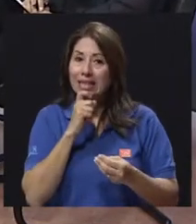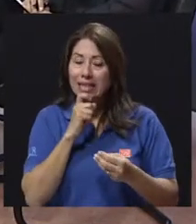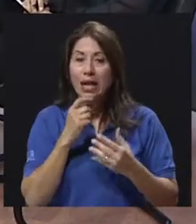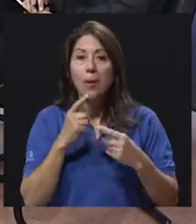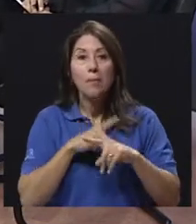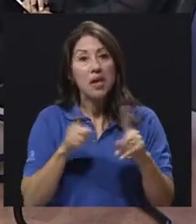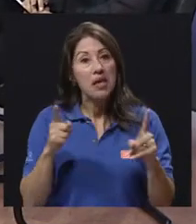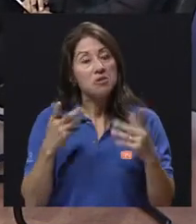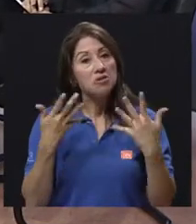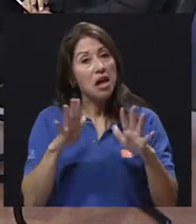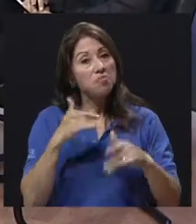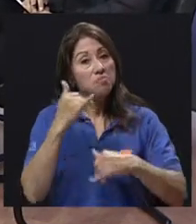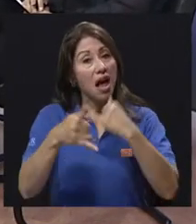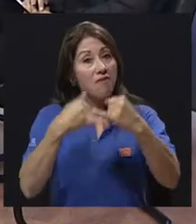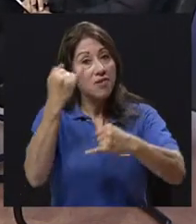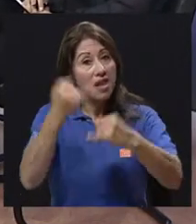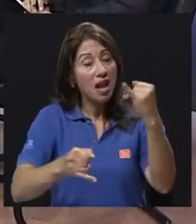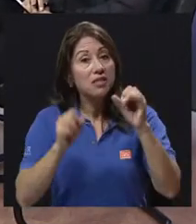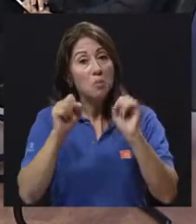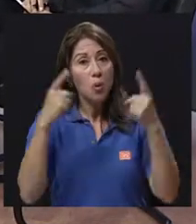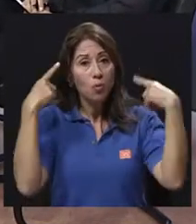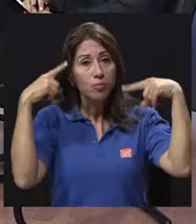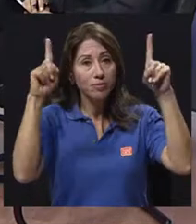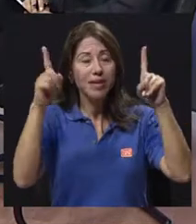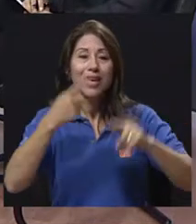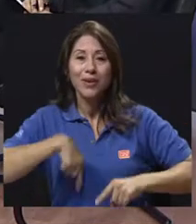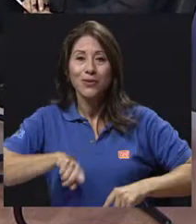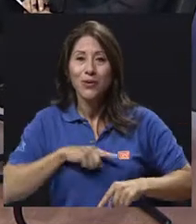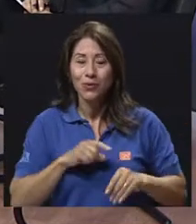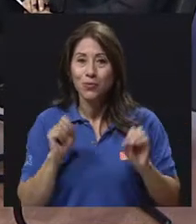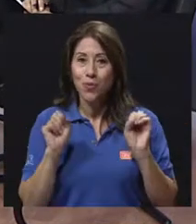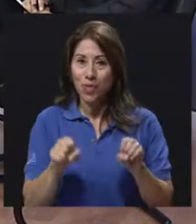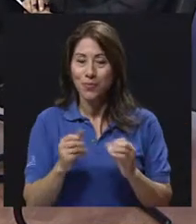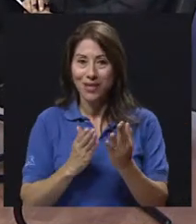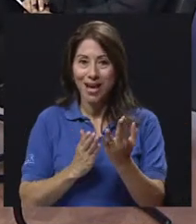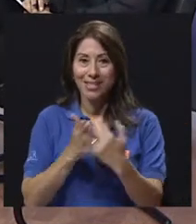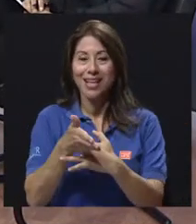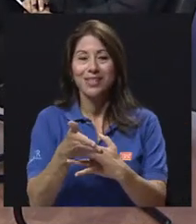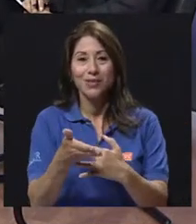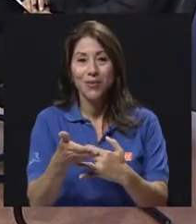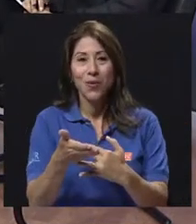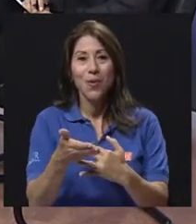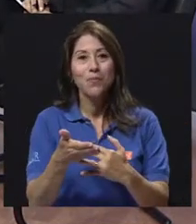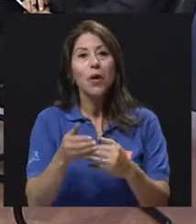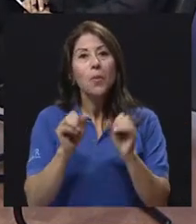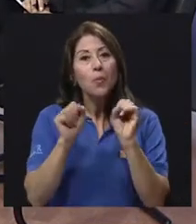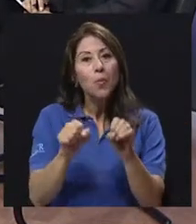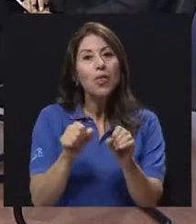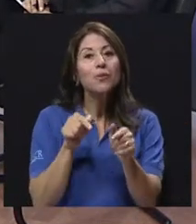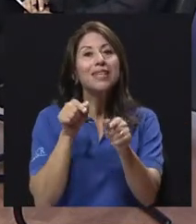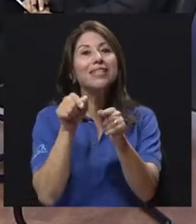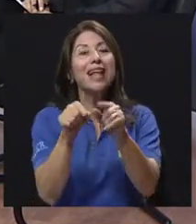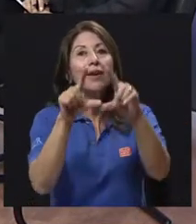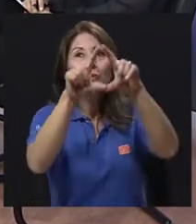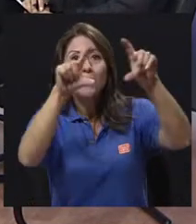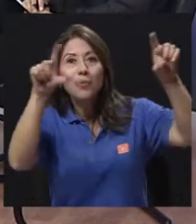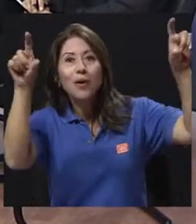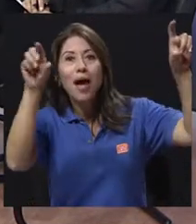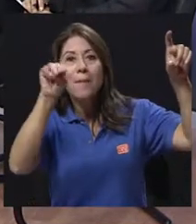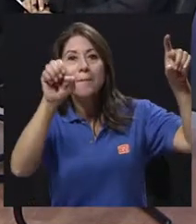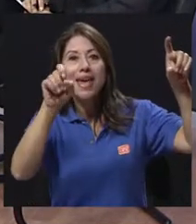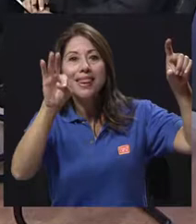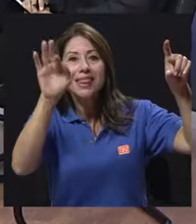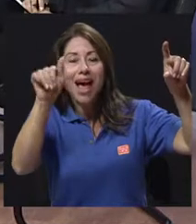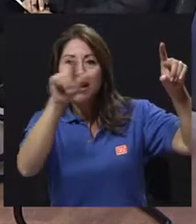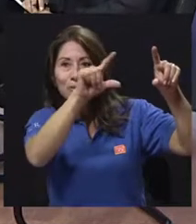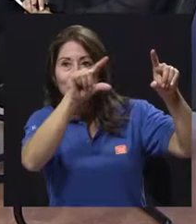final, gracias a Dios, se dio y pudimos estar, tener acceso a la meta, a la par de, digamos, porque la seguridad sí